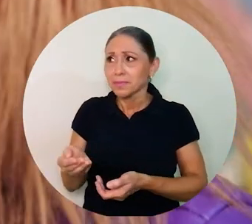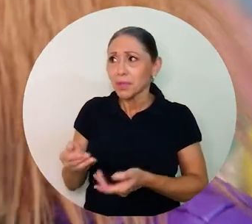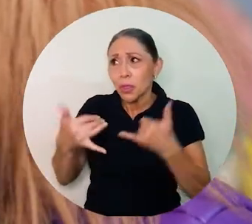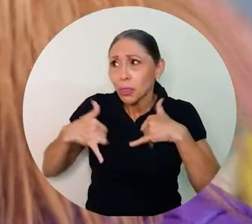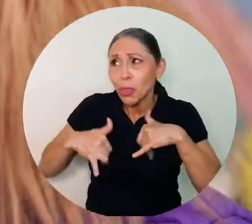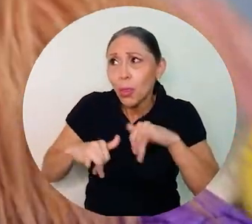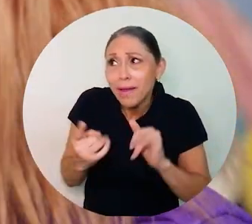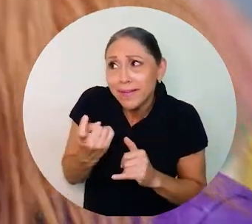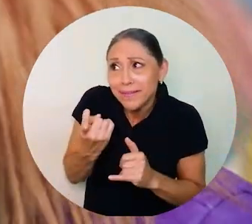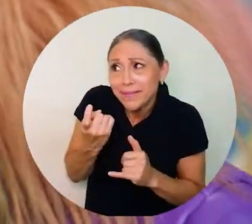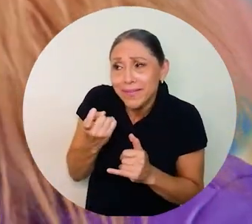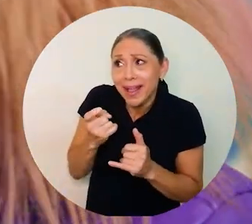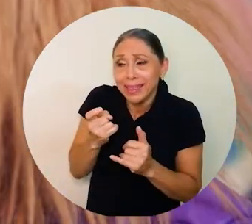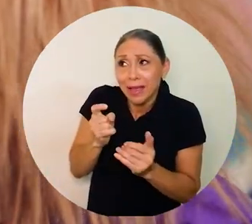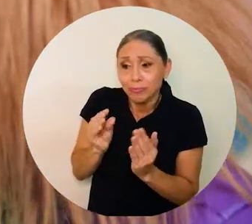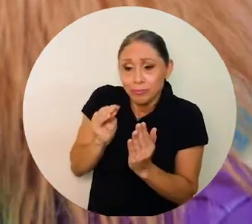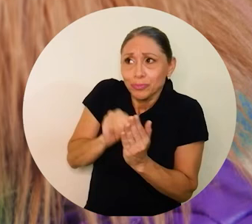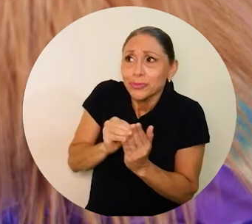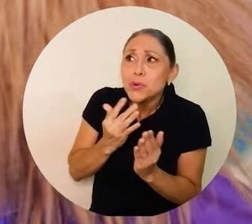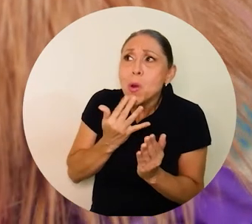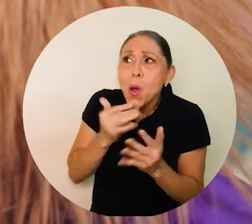Todavía me hace falta ponerle color.